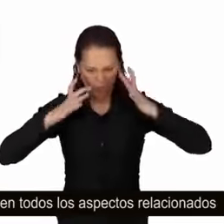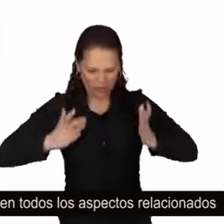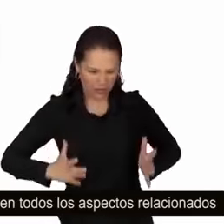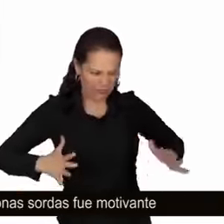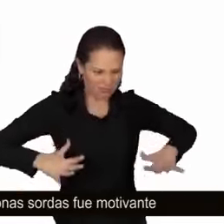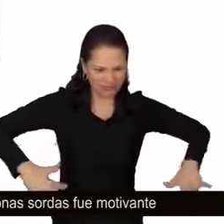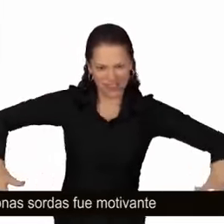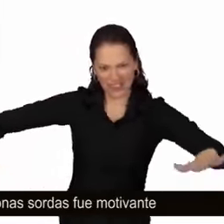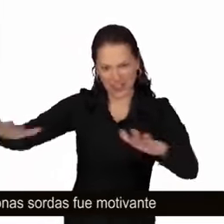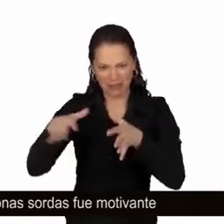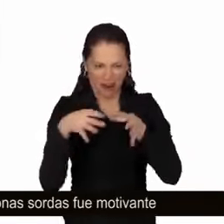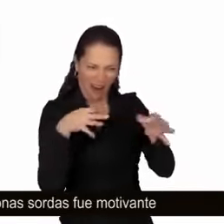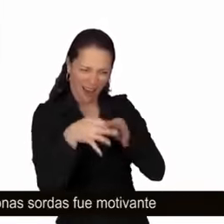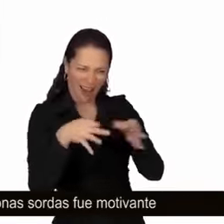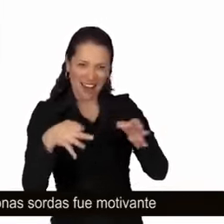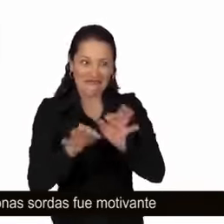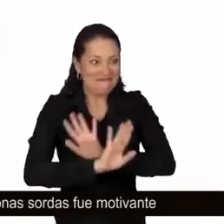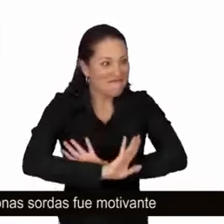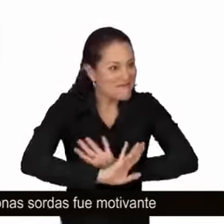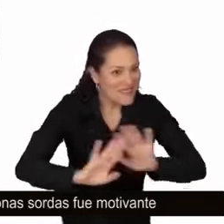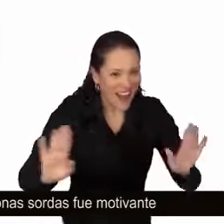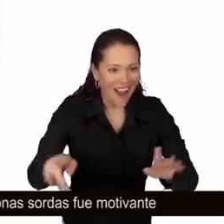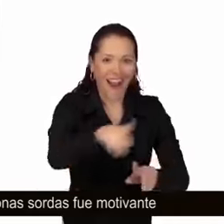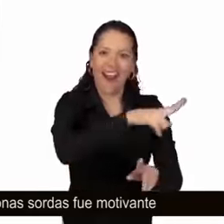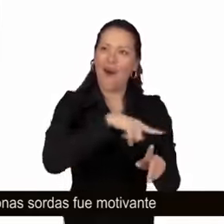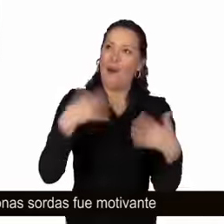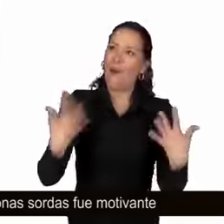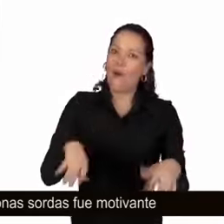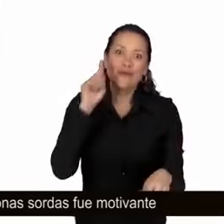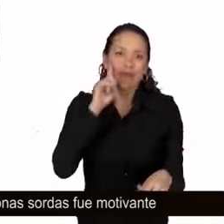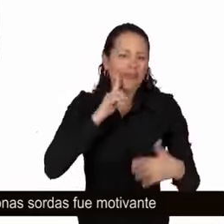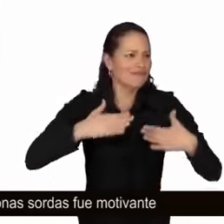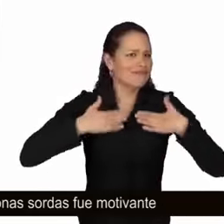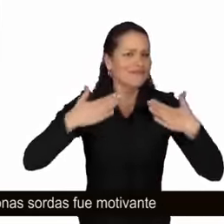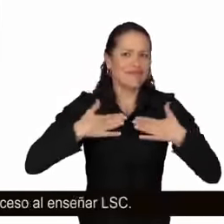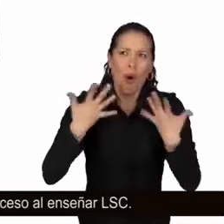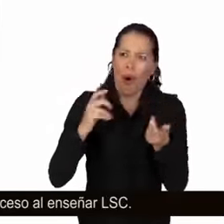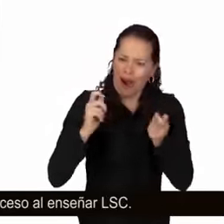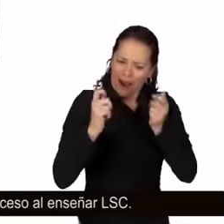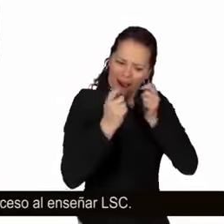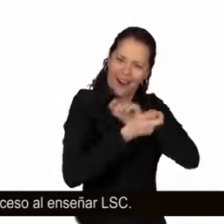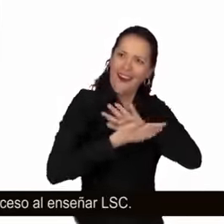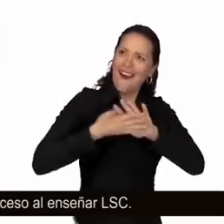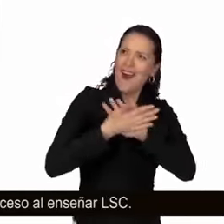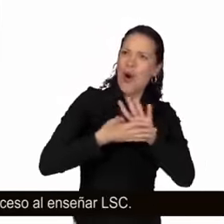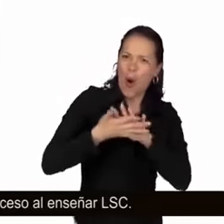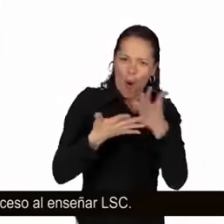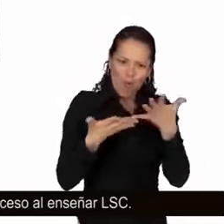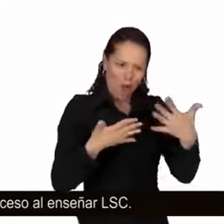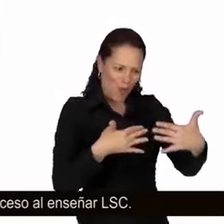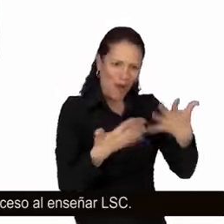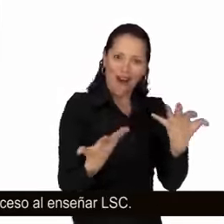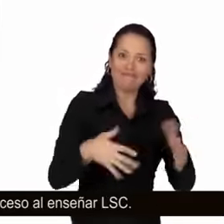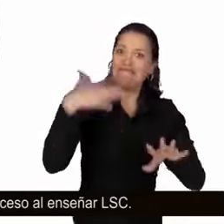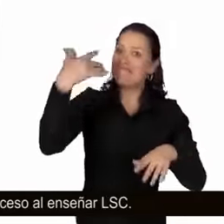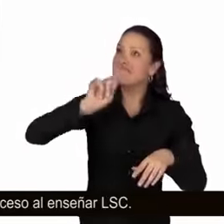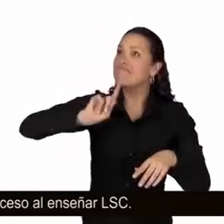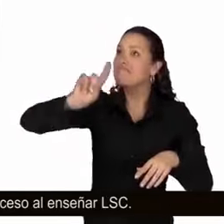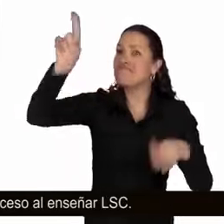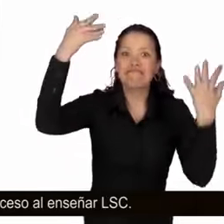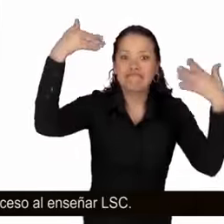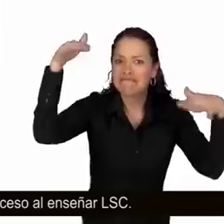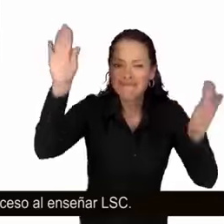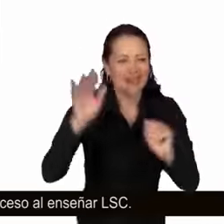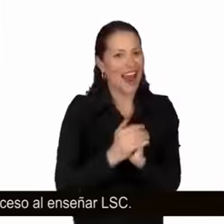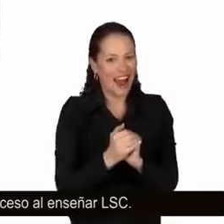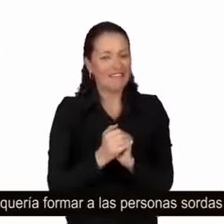aspectos relacionados con la lengua de señas colombiana. Esto, para las personas sordas, fue motivante y generó cambios en el proceso al